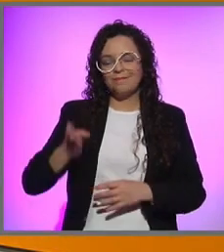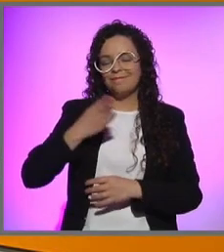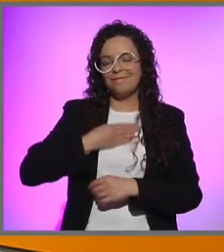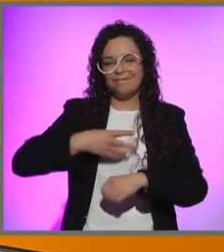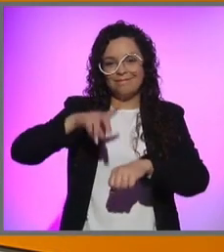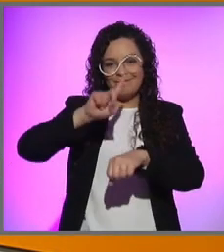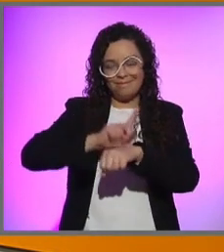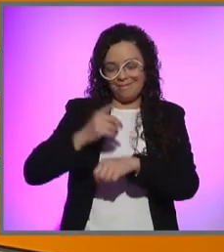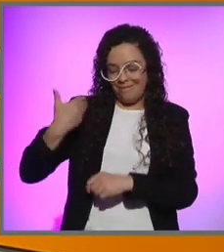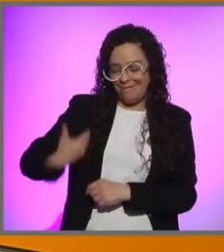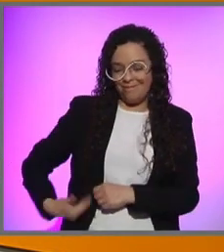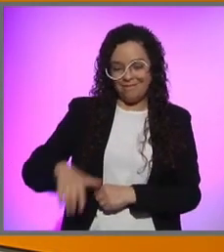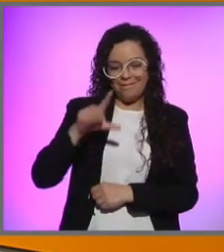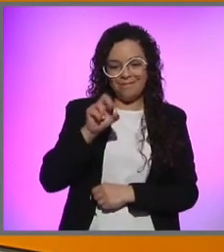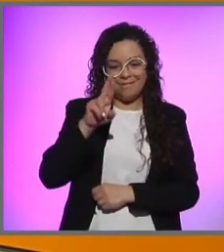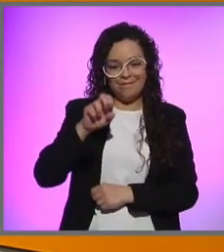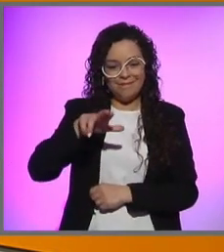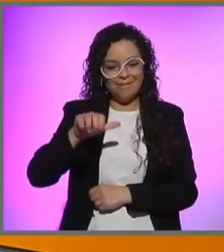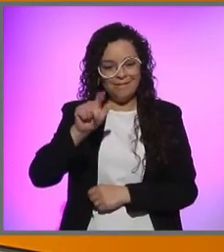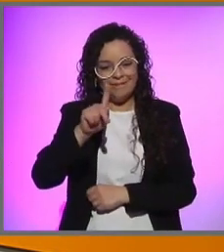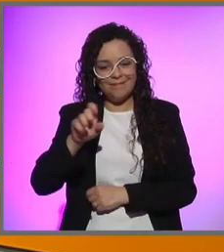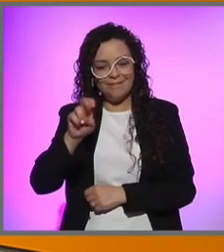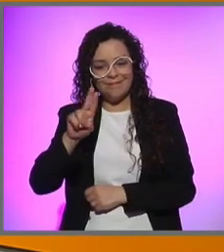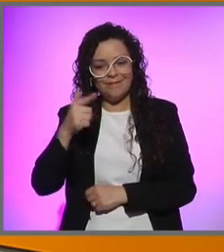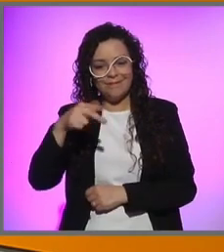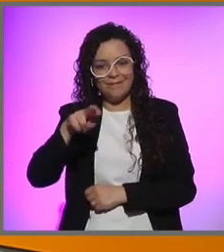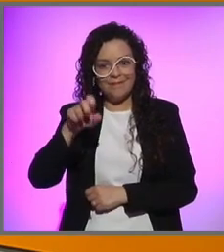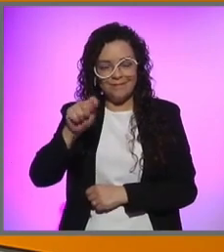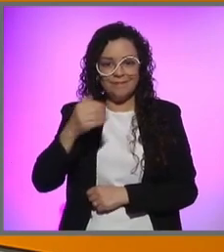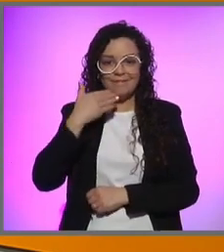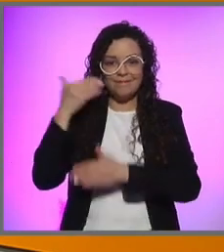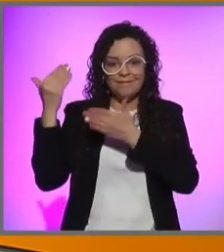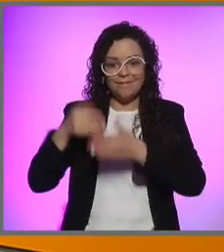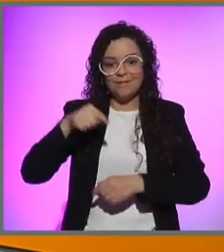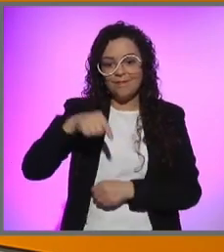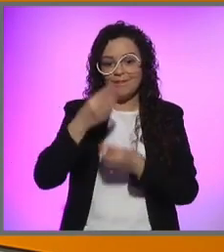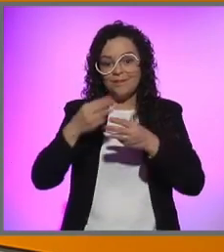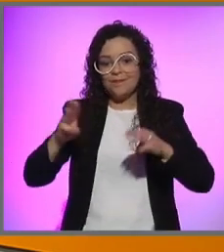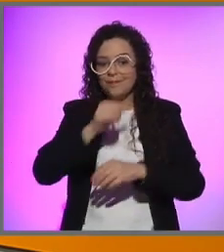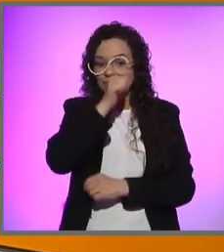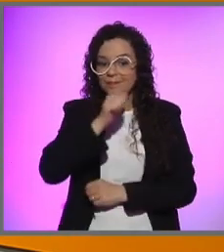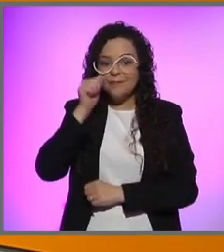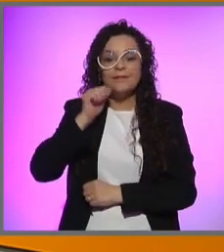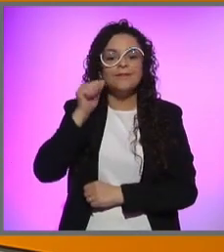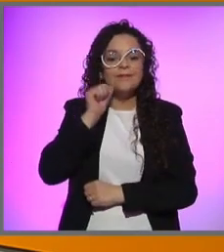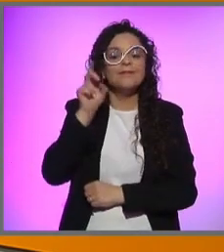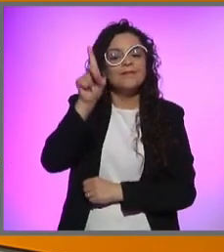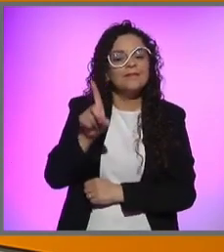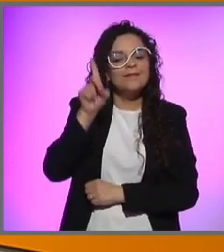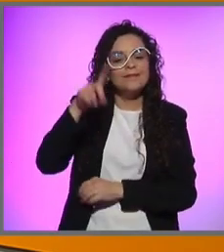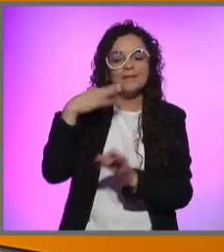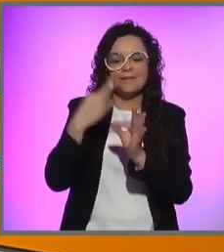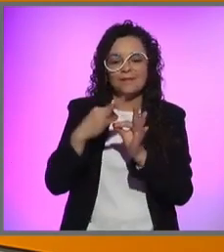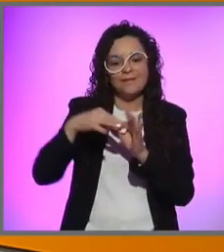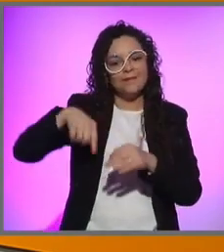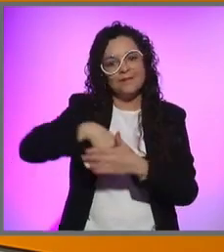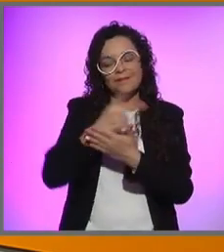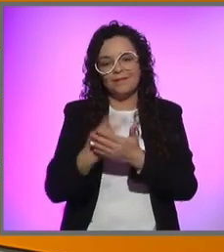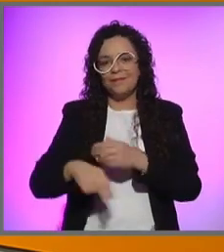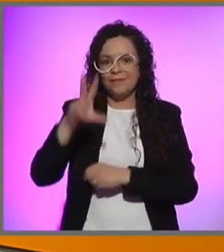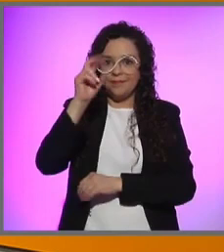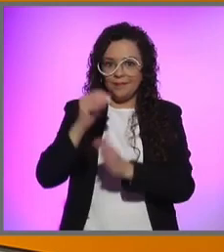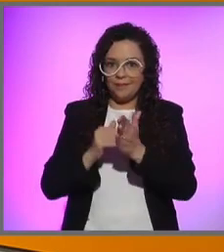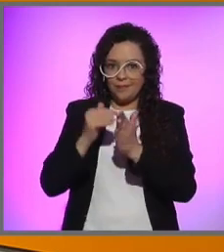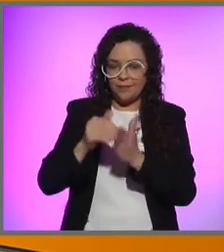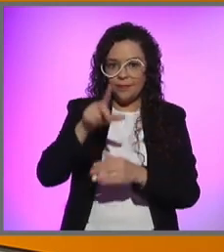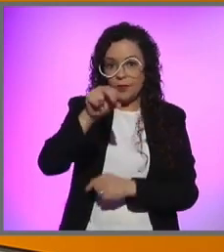buenos días, soy Lorena María Peñé, dándoles la bienvenida al espacio que Música y Ceguera tiene aquí cada domingo en 80 millones. Y recordarán que hace